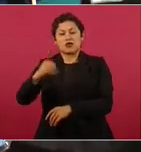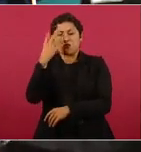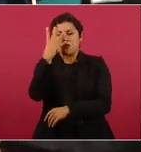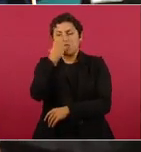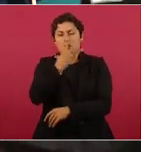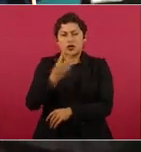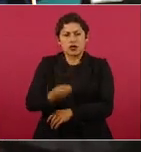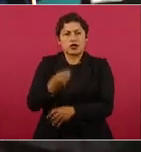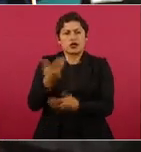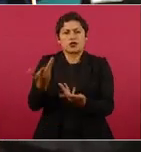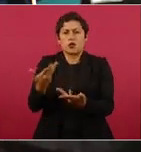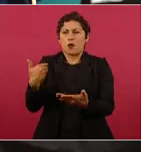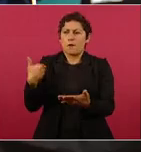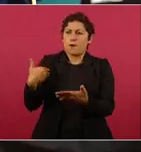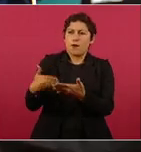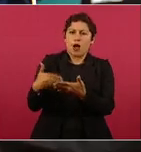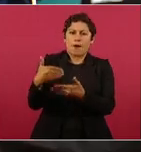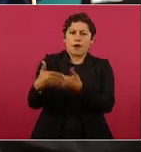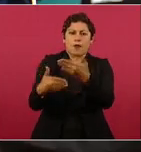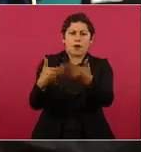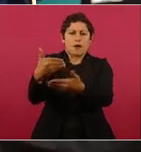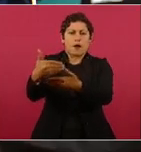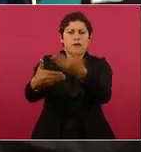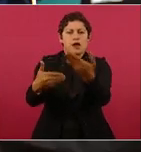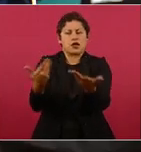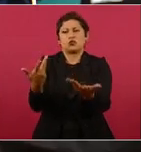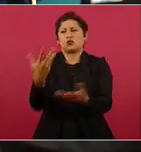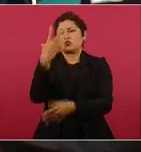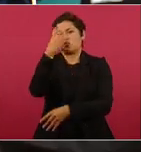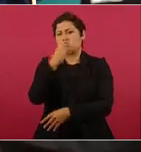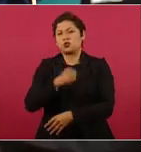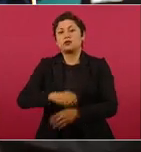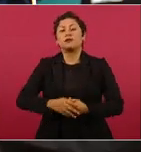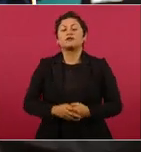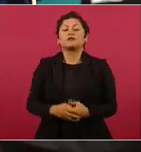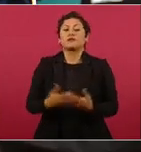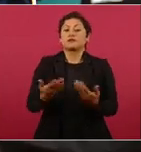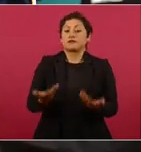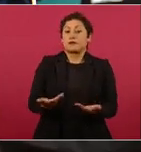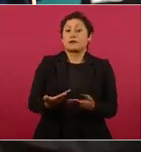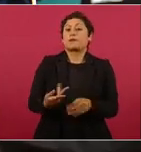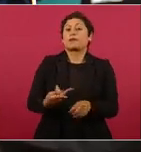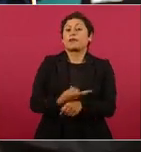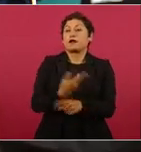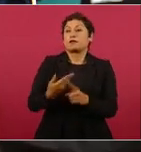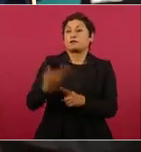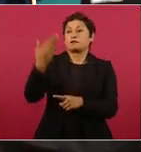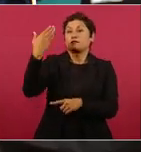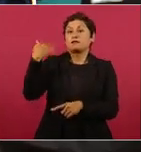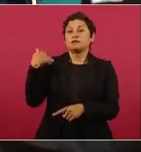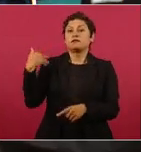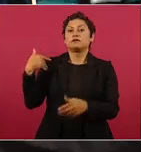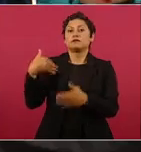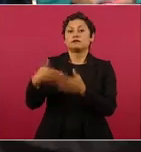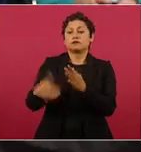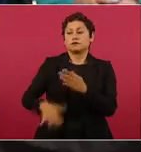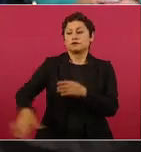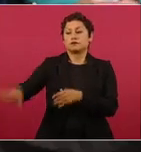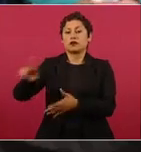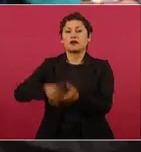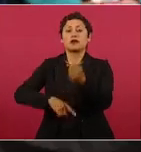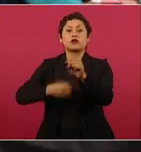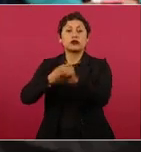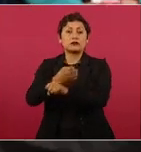crecido en el país en los últimos años. A pesar de estos acontecimientos de los últimos años y la cruda violencia que se vive en el estado, usted ha